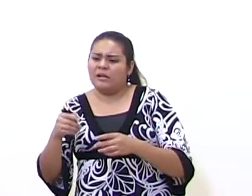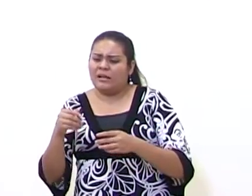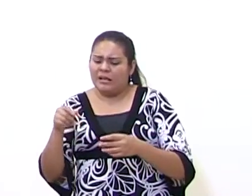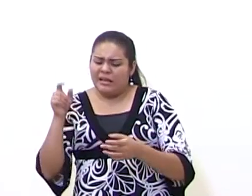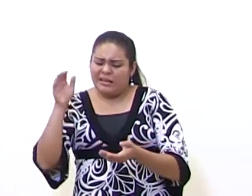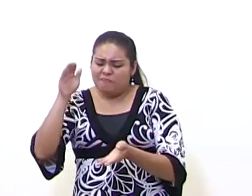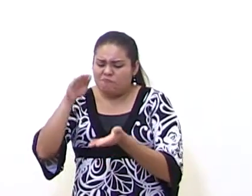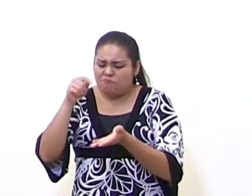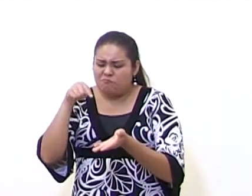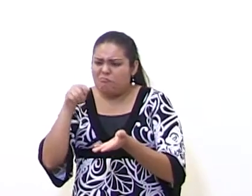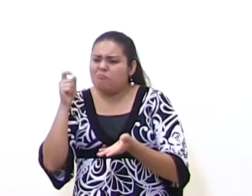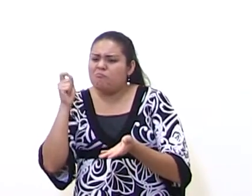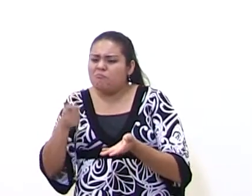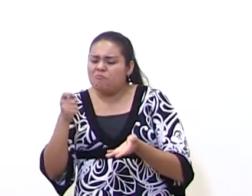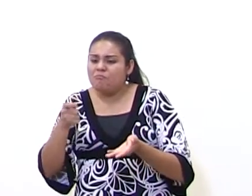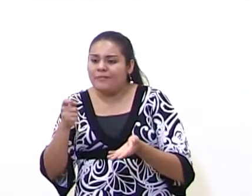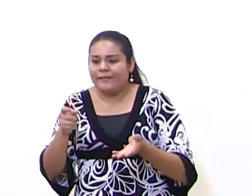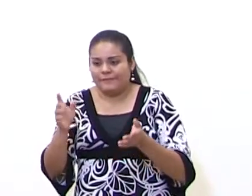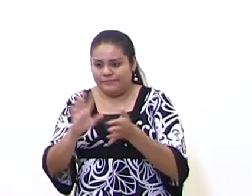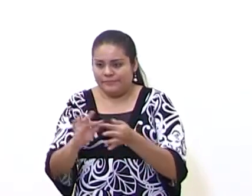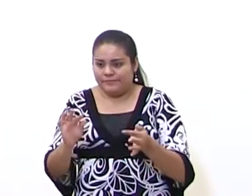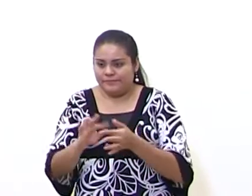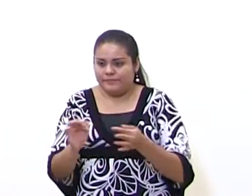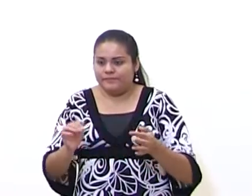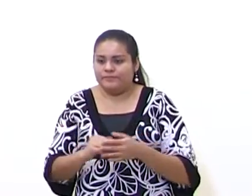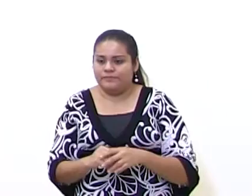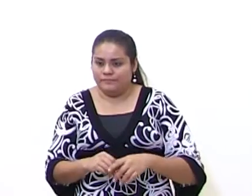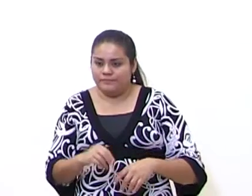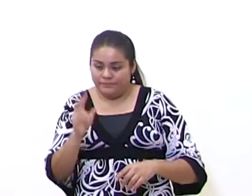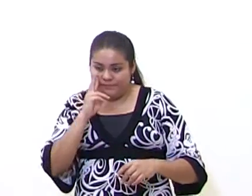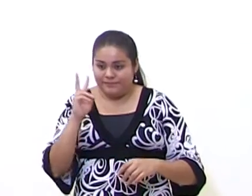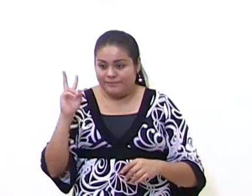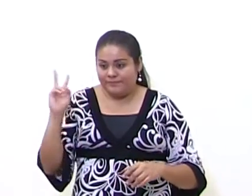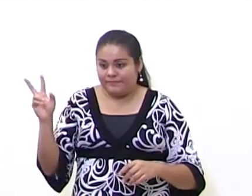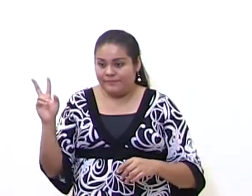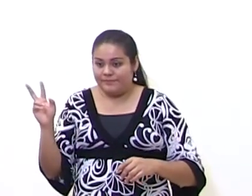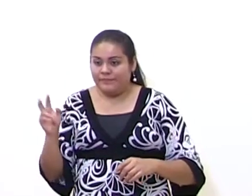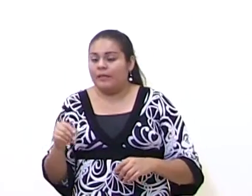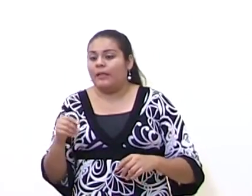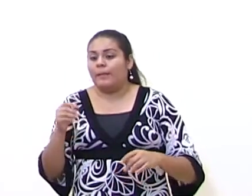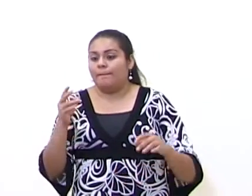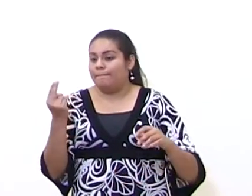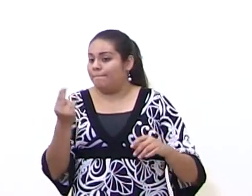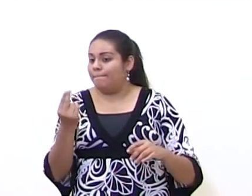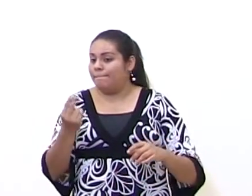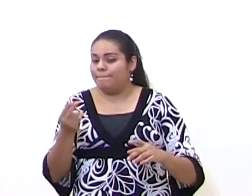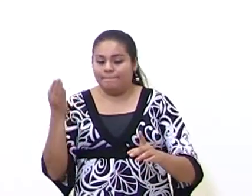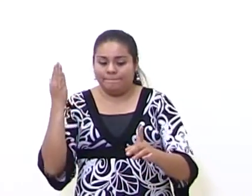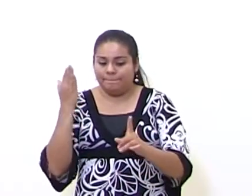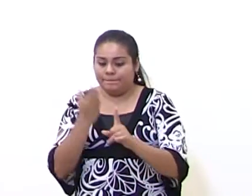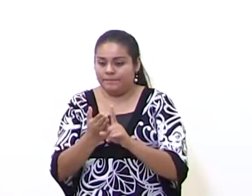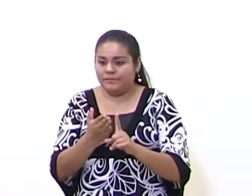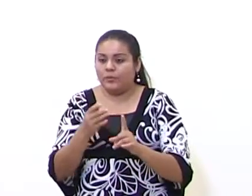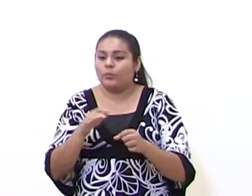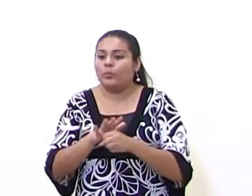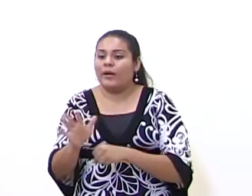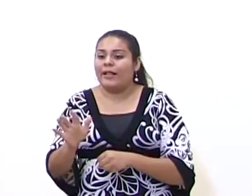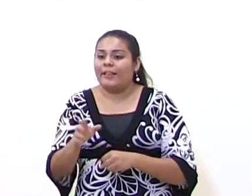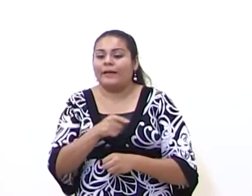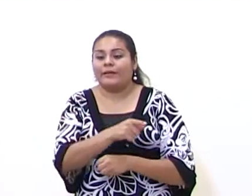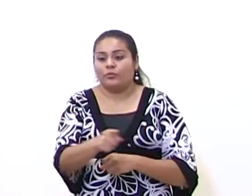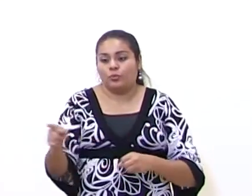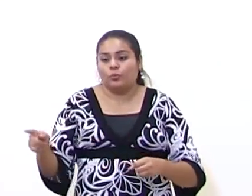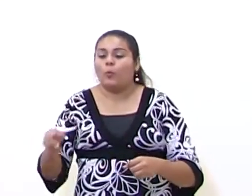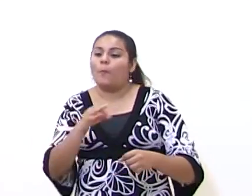de un mensaje ahí que estaba en ese producto, y a partir de ello pues generó que tú adquieras,